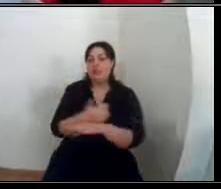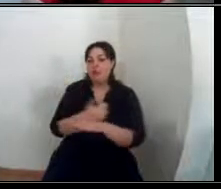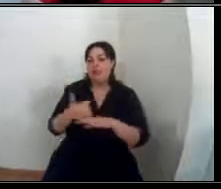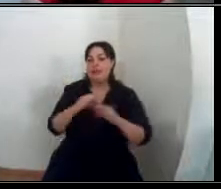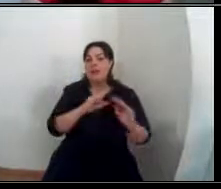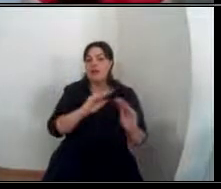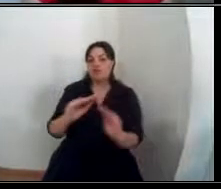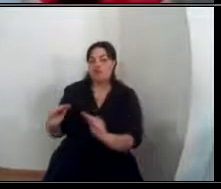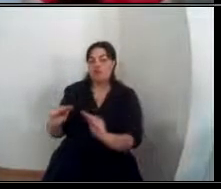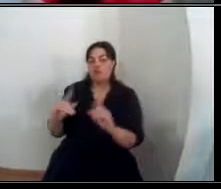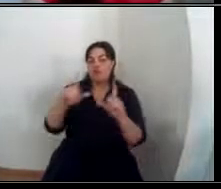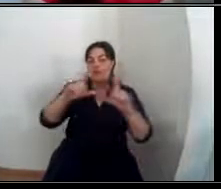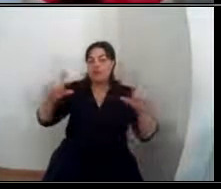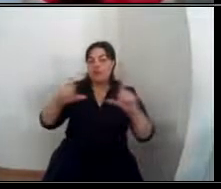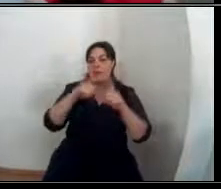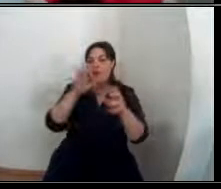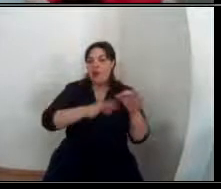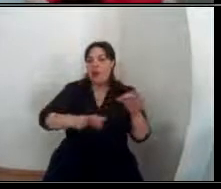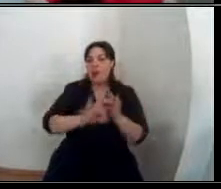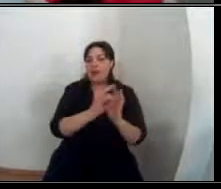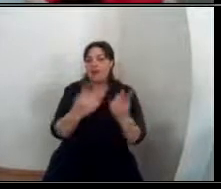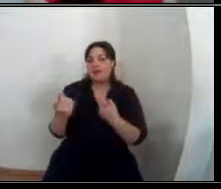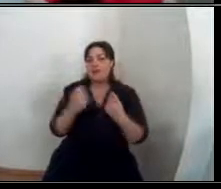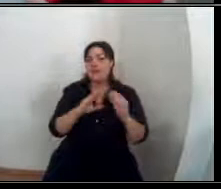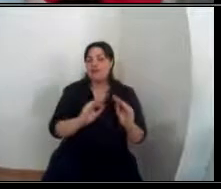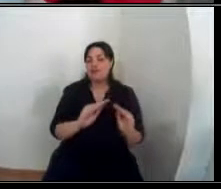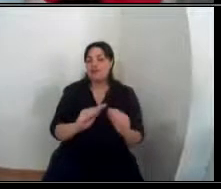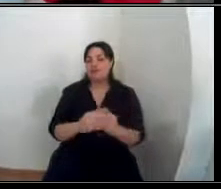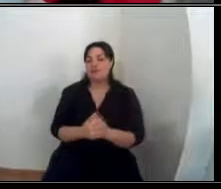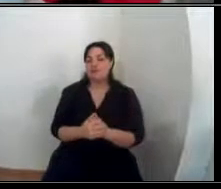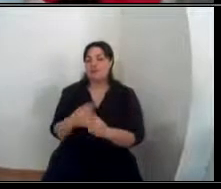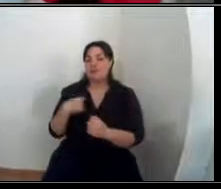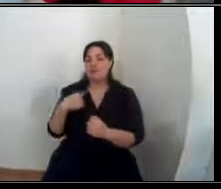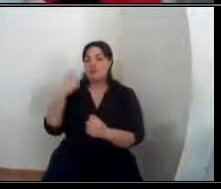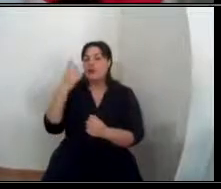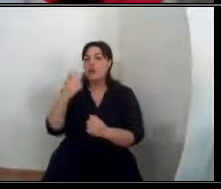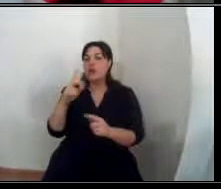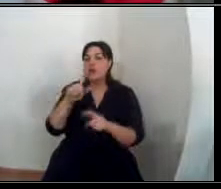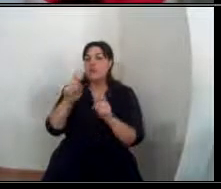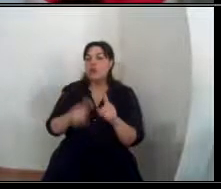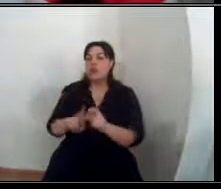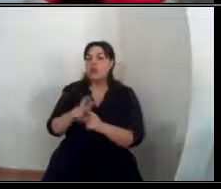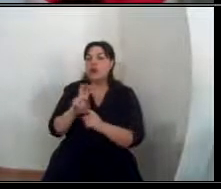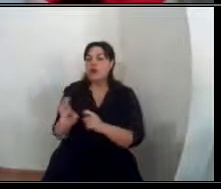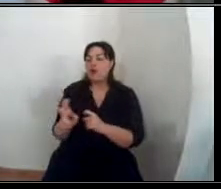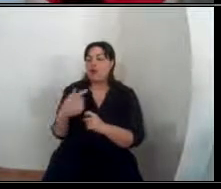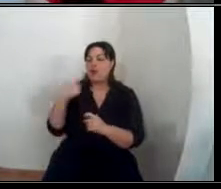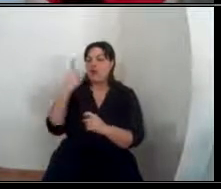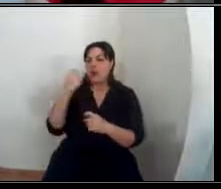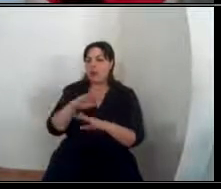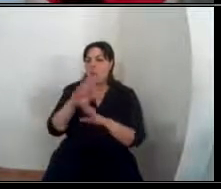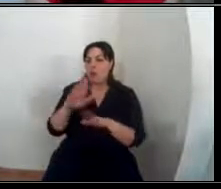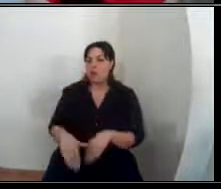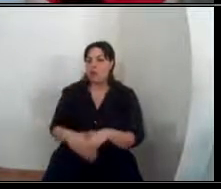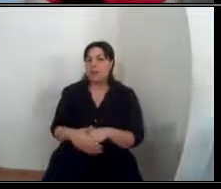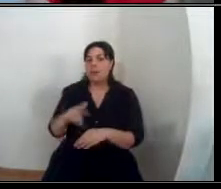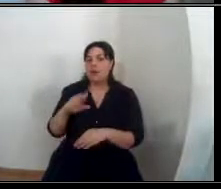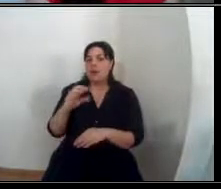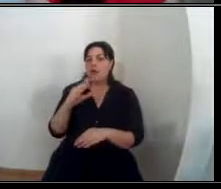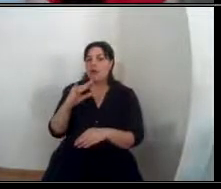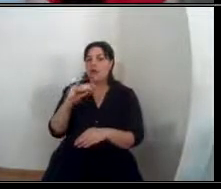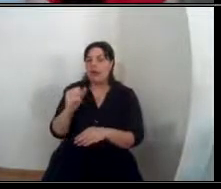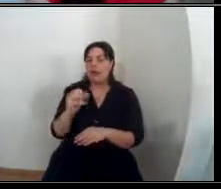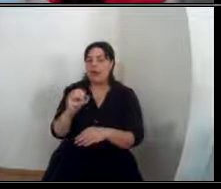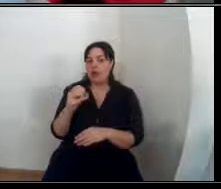de las entidades locales. Y creo que hay otra pregunta por aquí, creo que ya es la última, para Rocío Barquero.